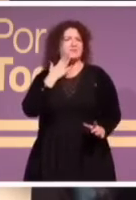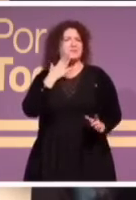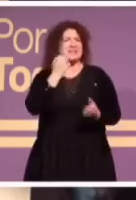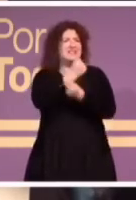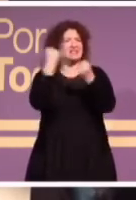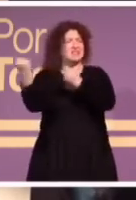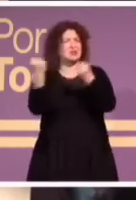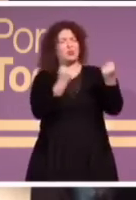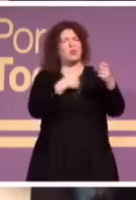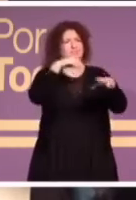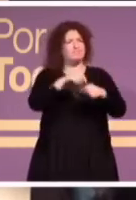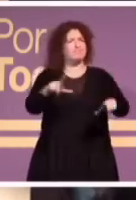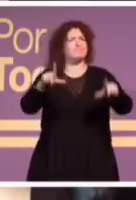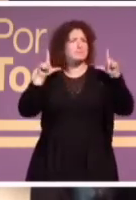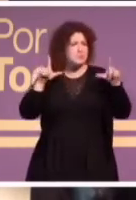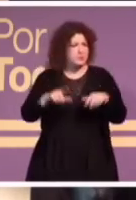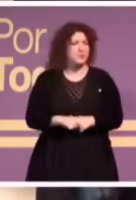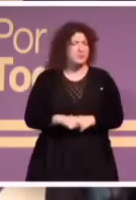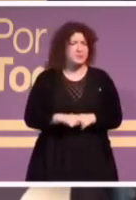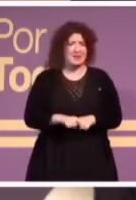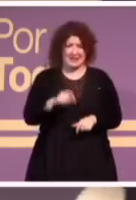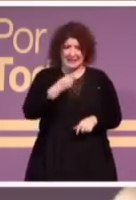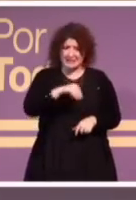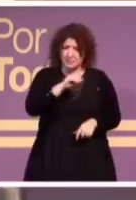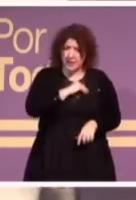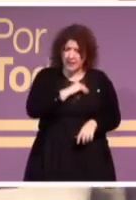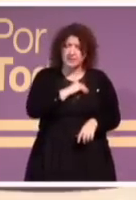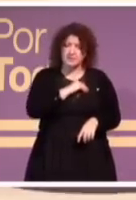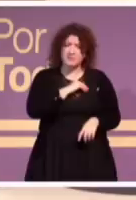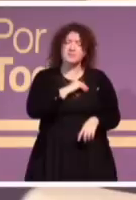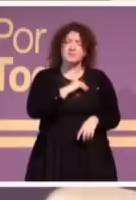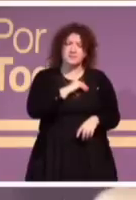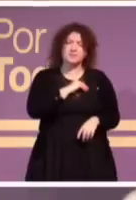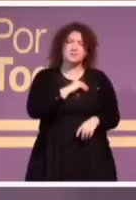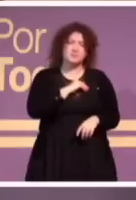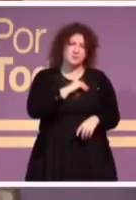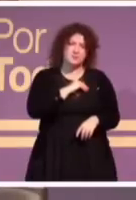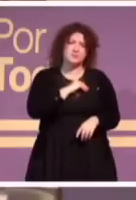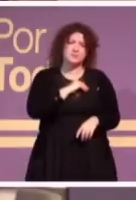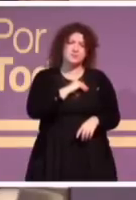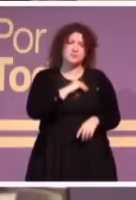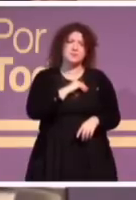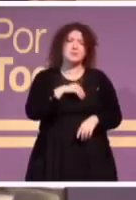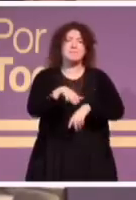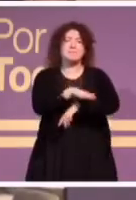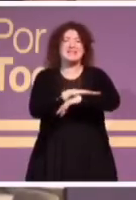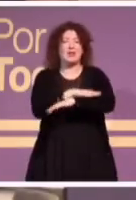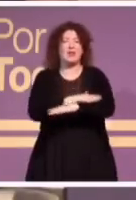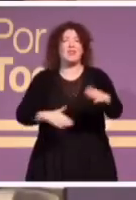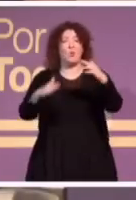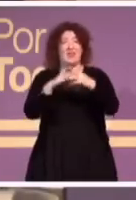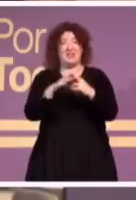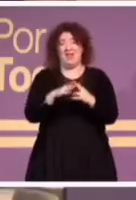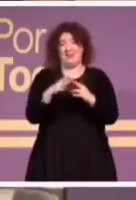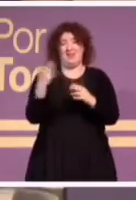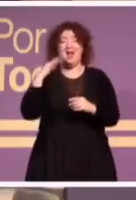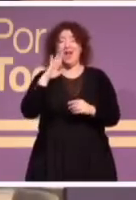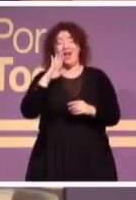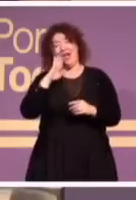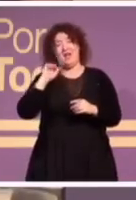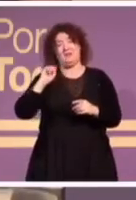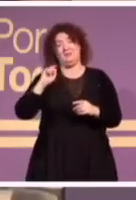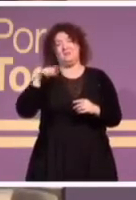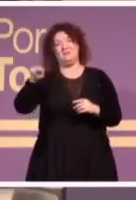institucional. En este país ha tenido que haber un segundo Ministerio de Igualdad para